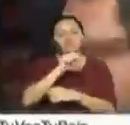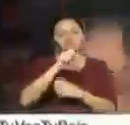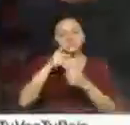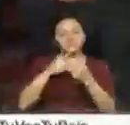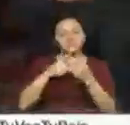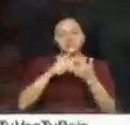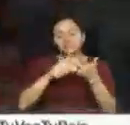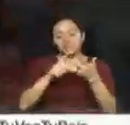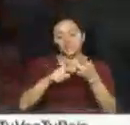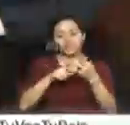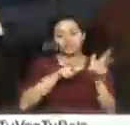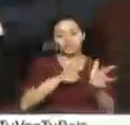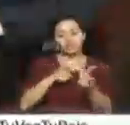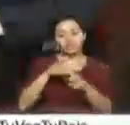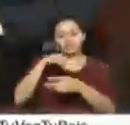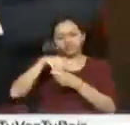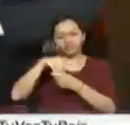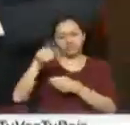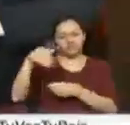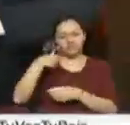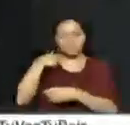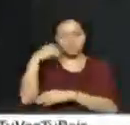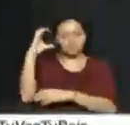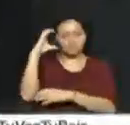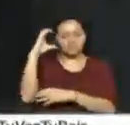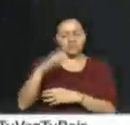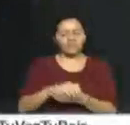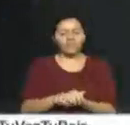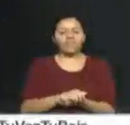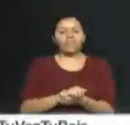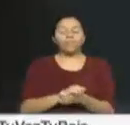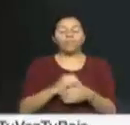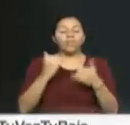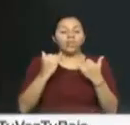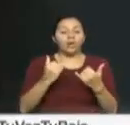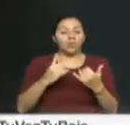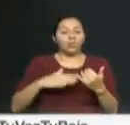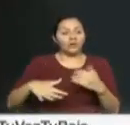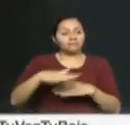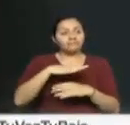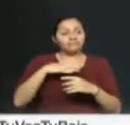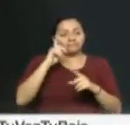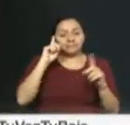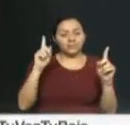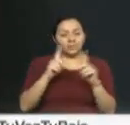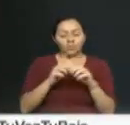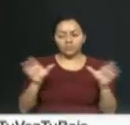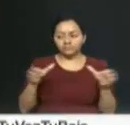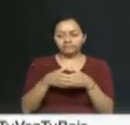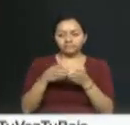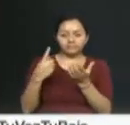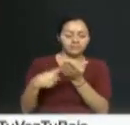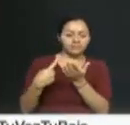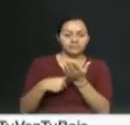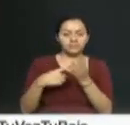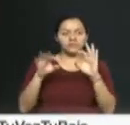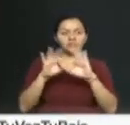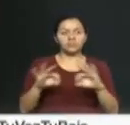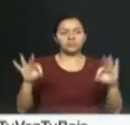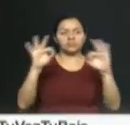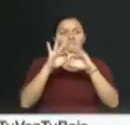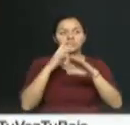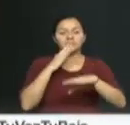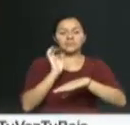segunda guerrilla más grande que azota a ese país. Nosotros ahora hemos ratificado, vuelvo a recalcar, nuestra intención de que el